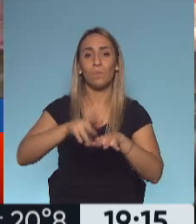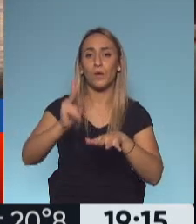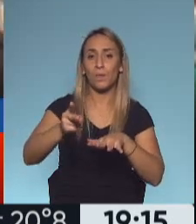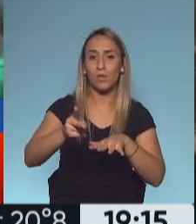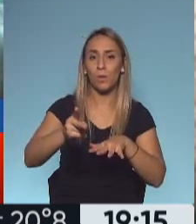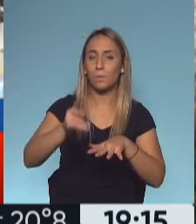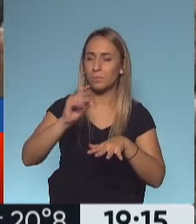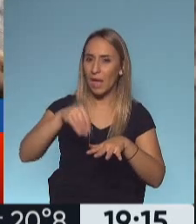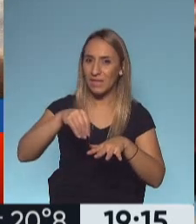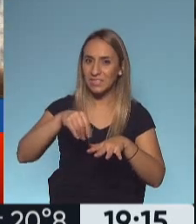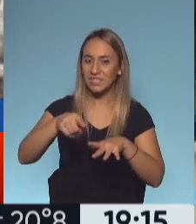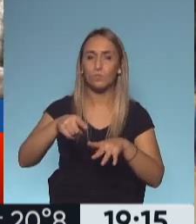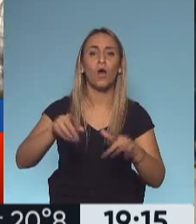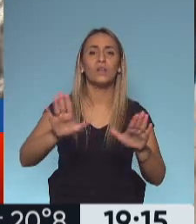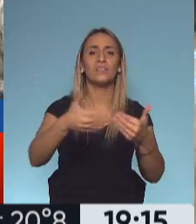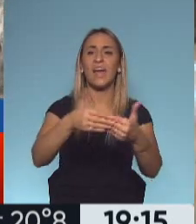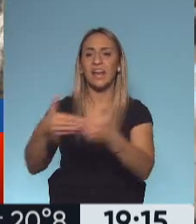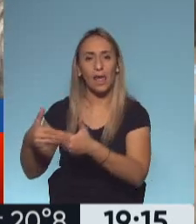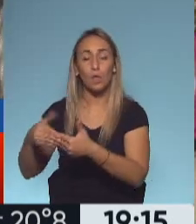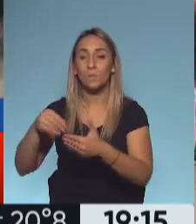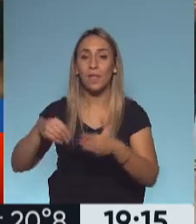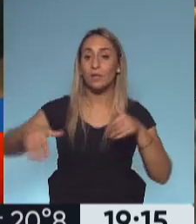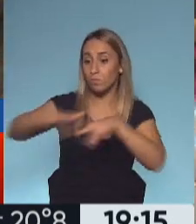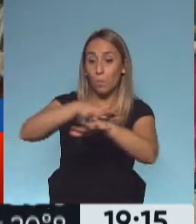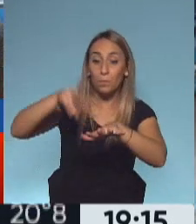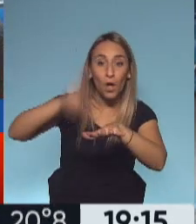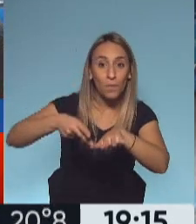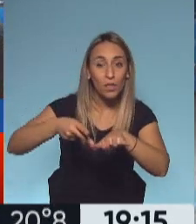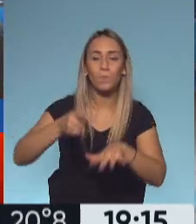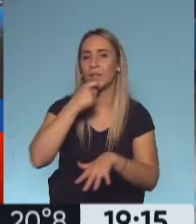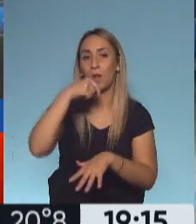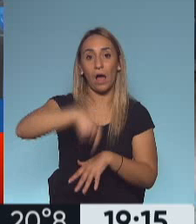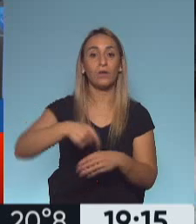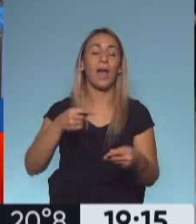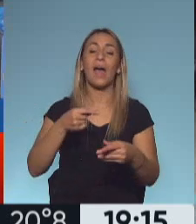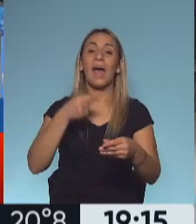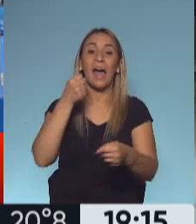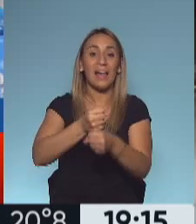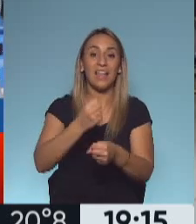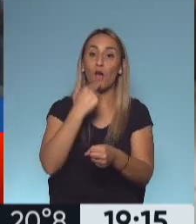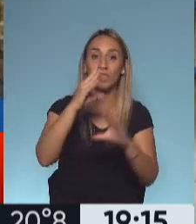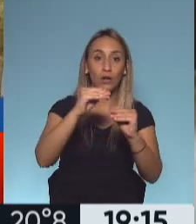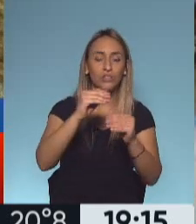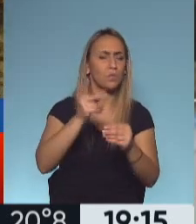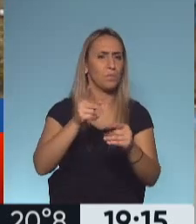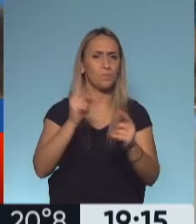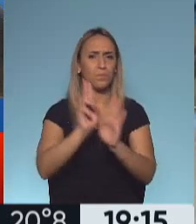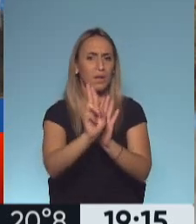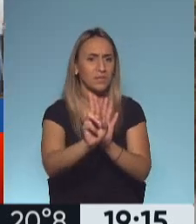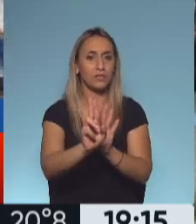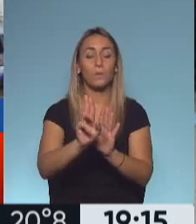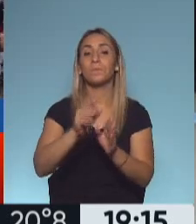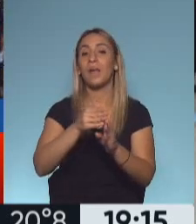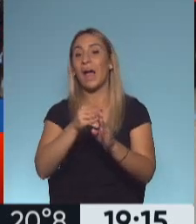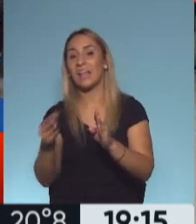circulación. ¿Esto qué significa? Nosotros hoy tenemos actividades habilitadas hasta las 23 y cierre de circulación desde las 24. Bueno, si